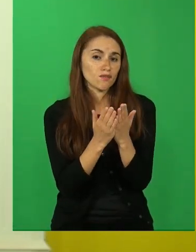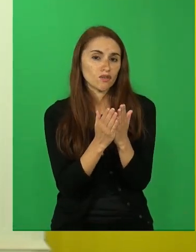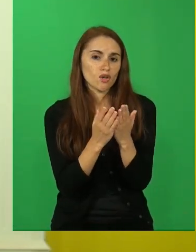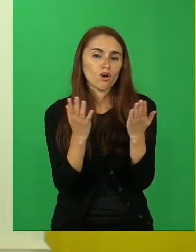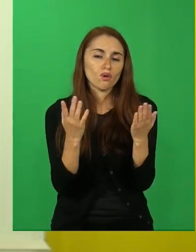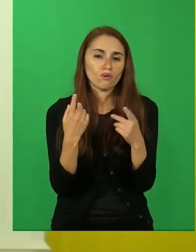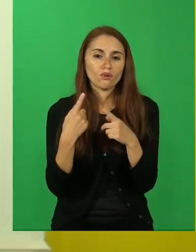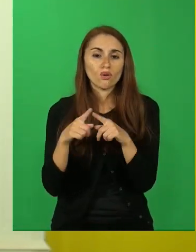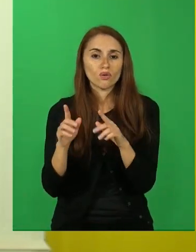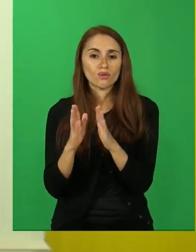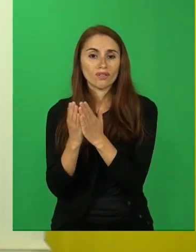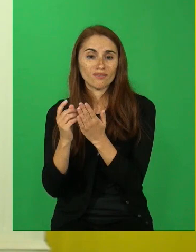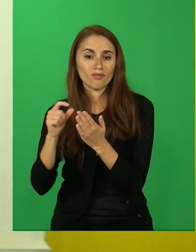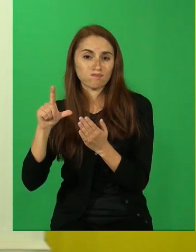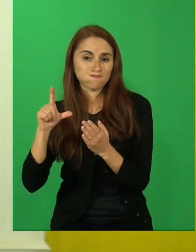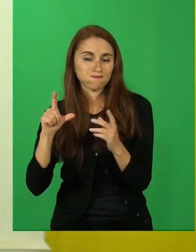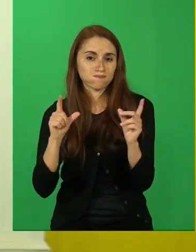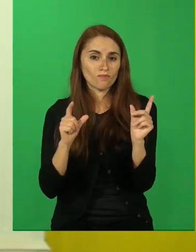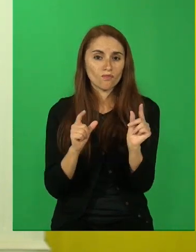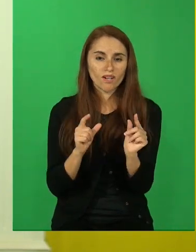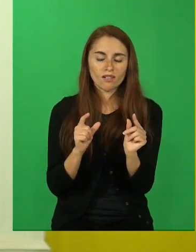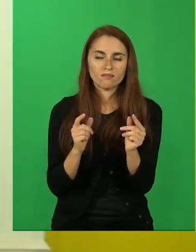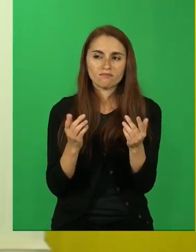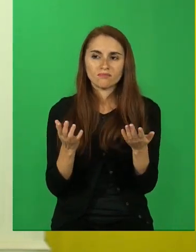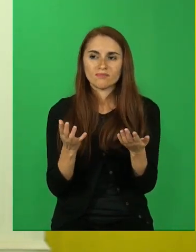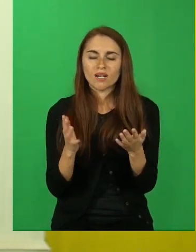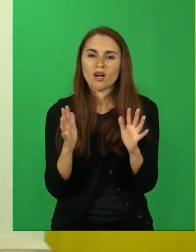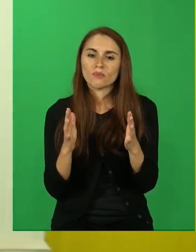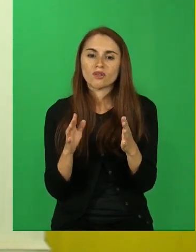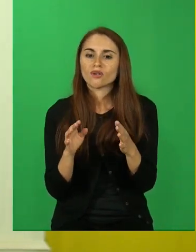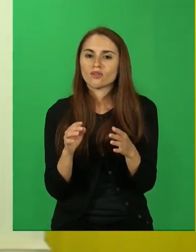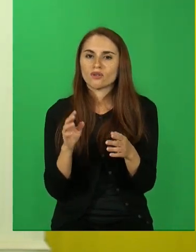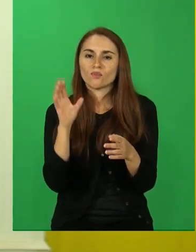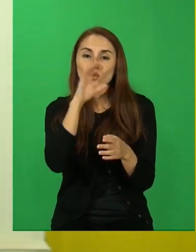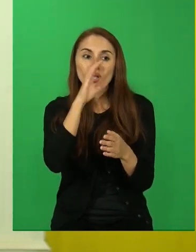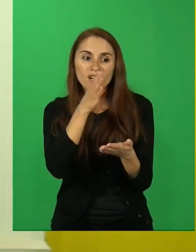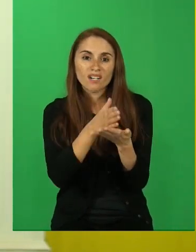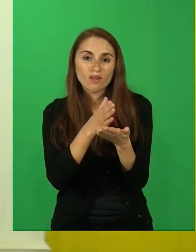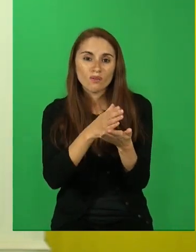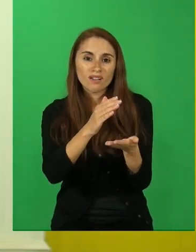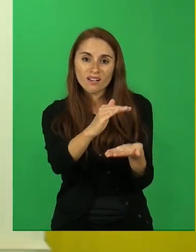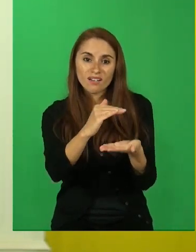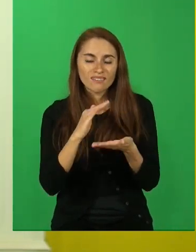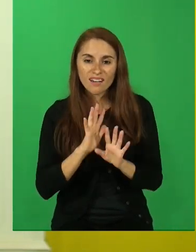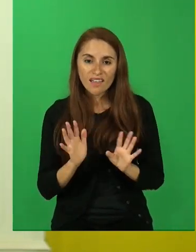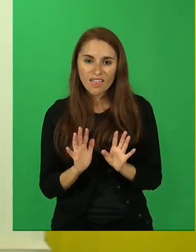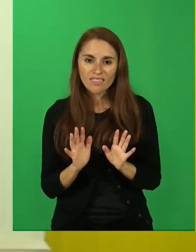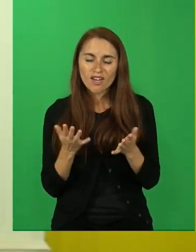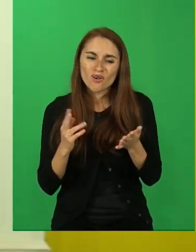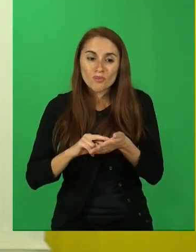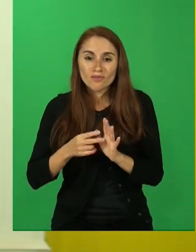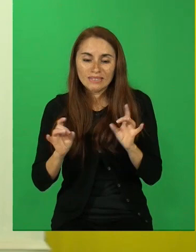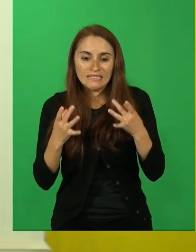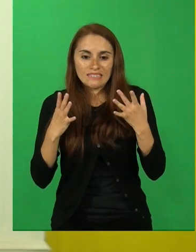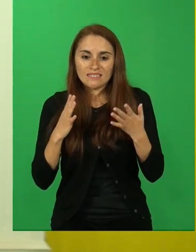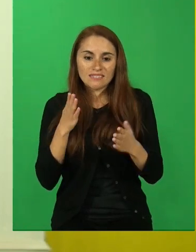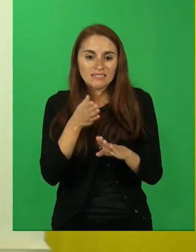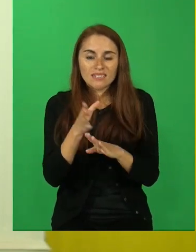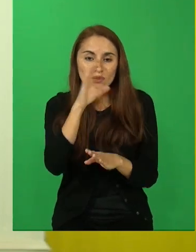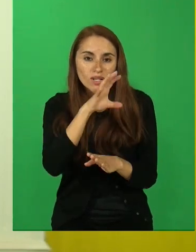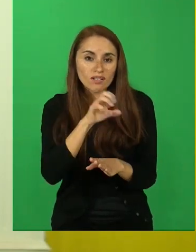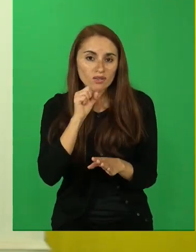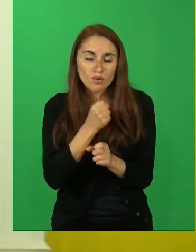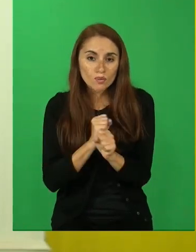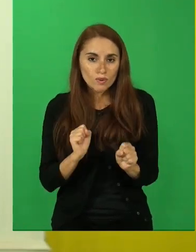alguno de los textos que puedas necesitar en este tiempo porque no lo retiraste o sucedió algún inconveniente, no te preocupes,